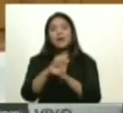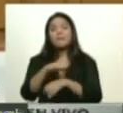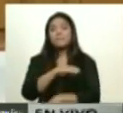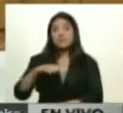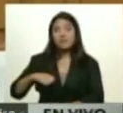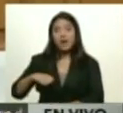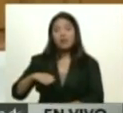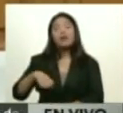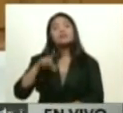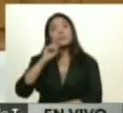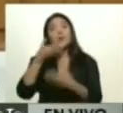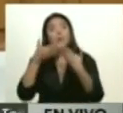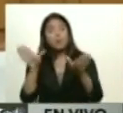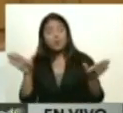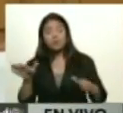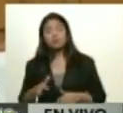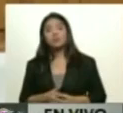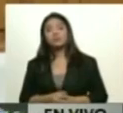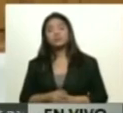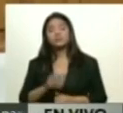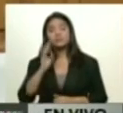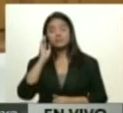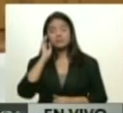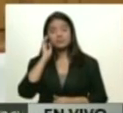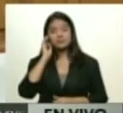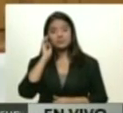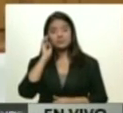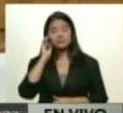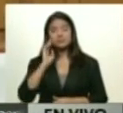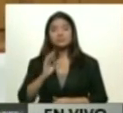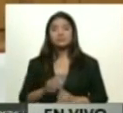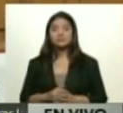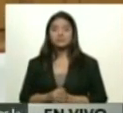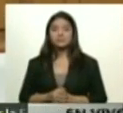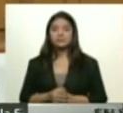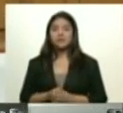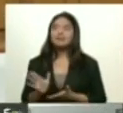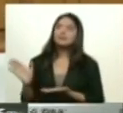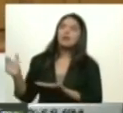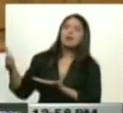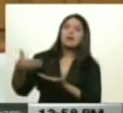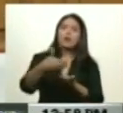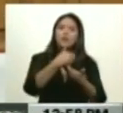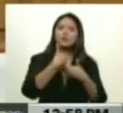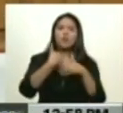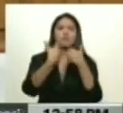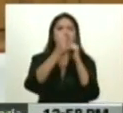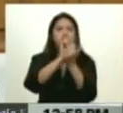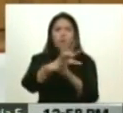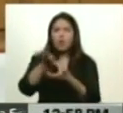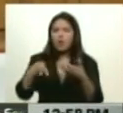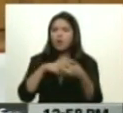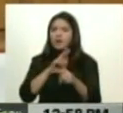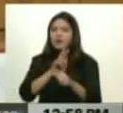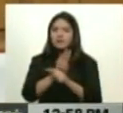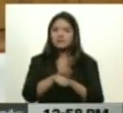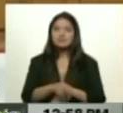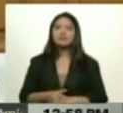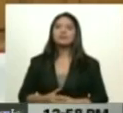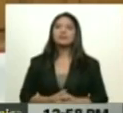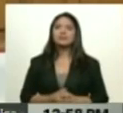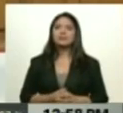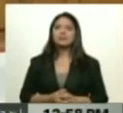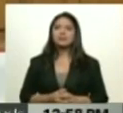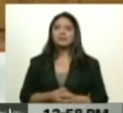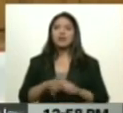medios incluso públicos, y en los cuales se recogió todos los eventos de violencia que fueron efectuados por más